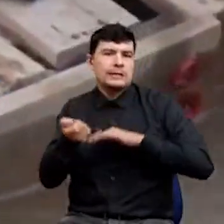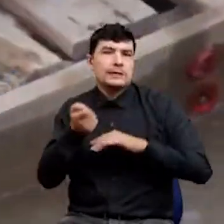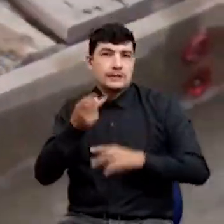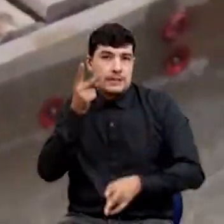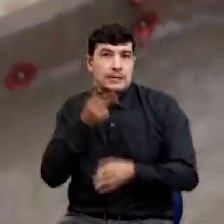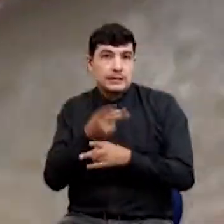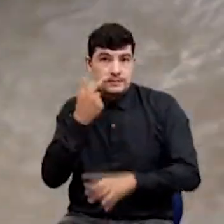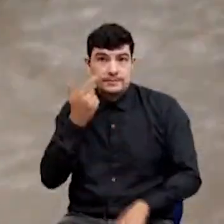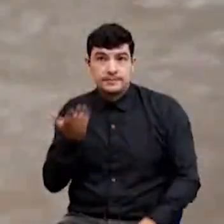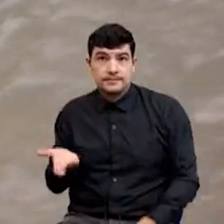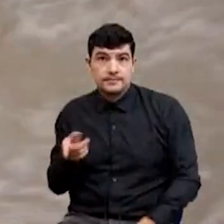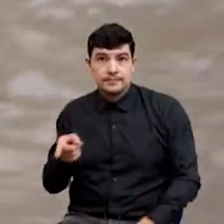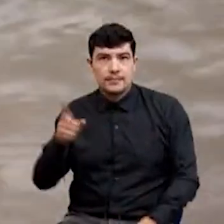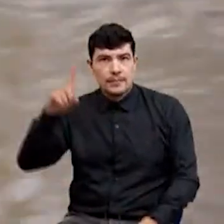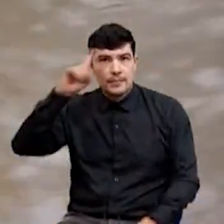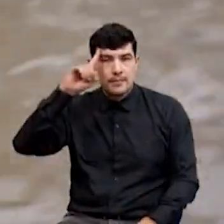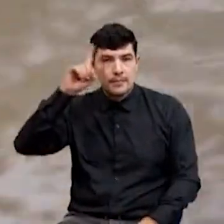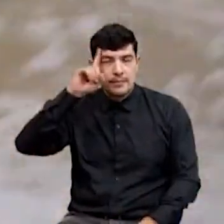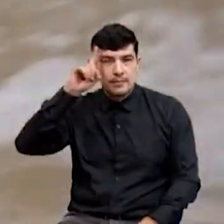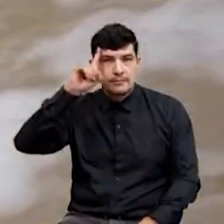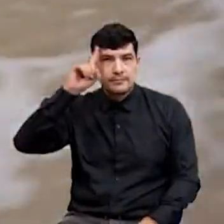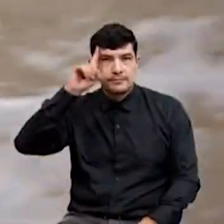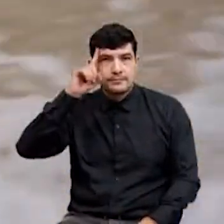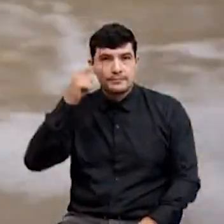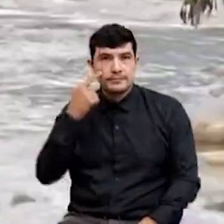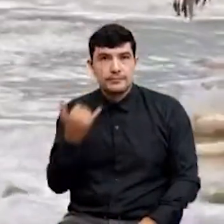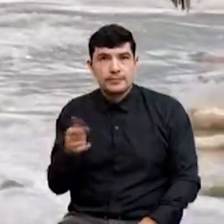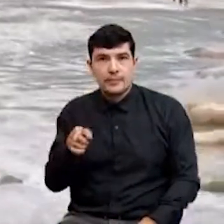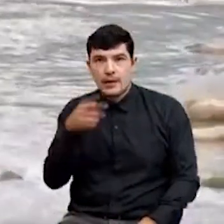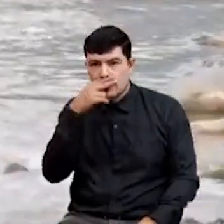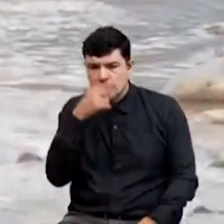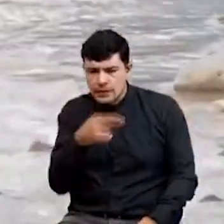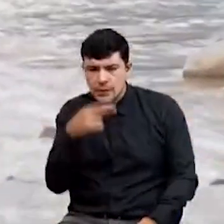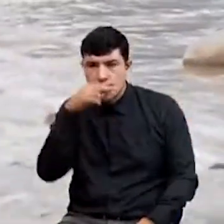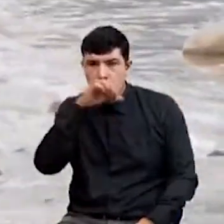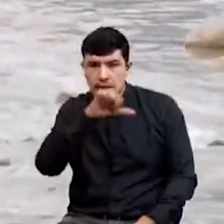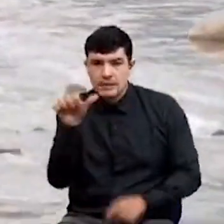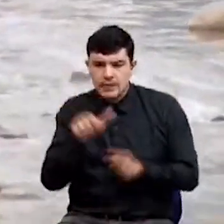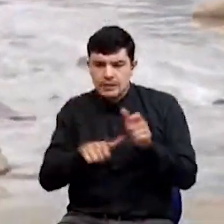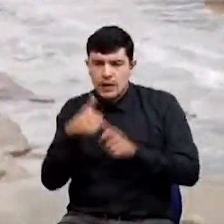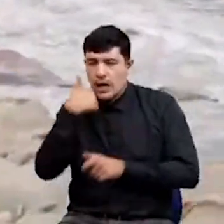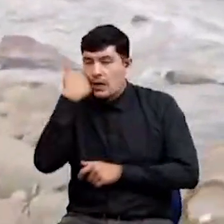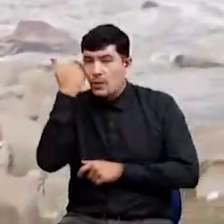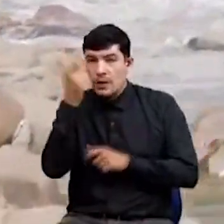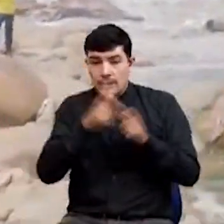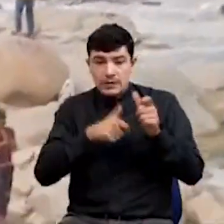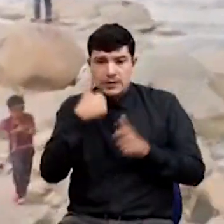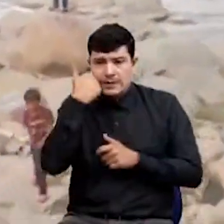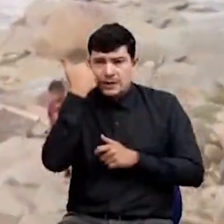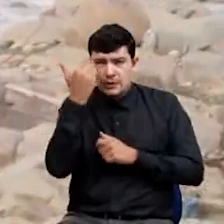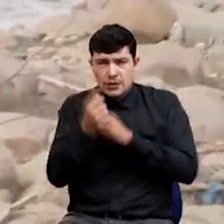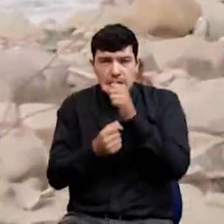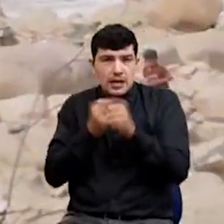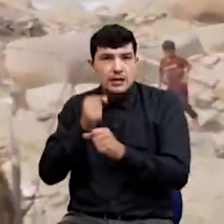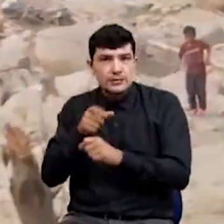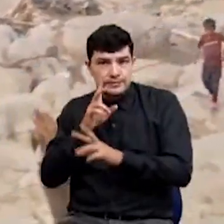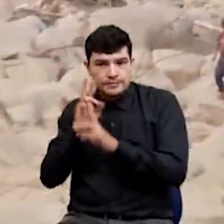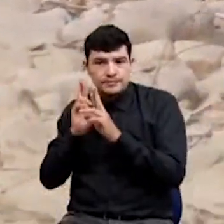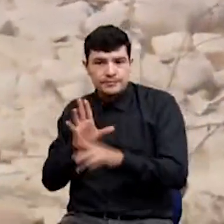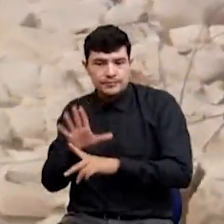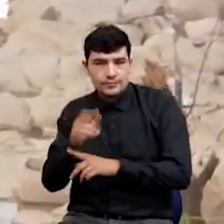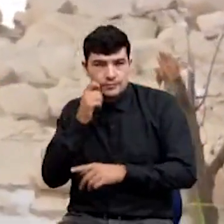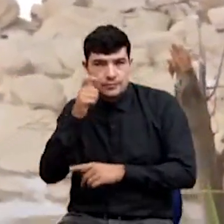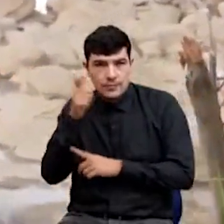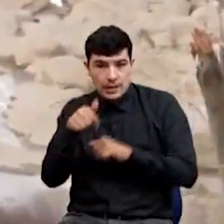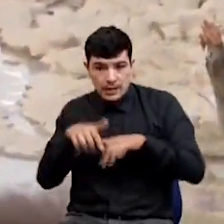en estas tablas improvisadas como canoas se transportan niños adultos y personas mayores de edad de los asentamientos humanos